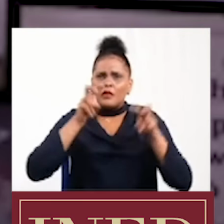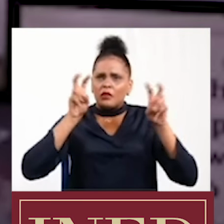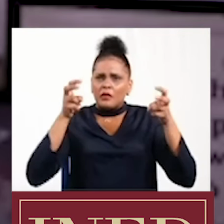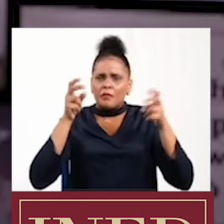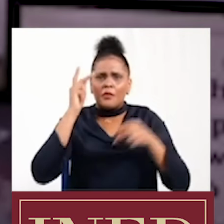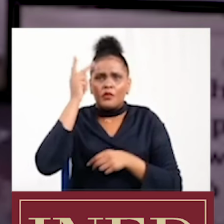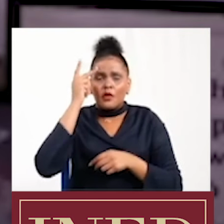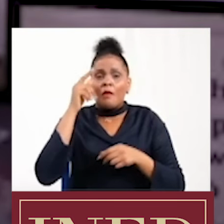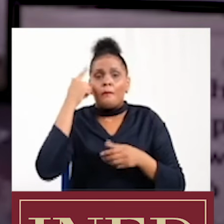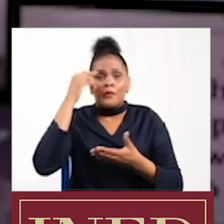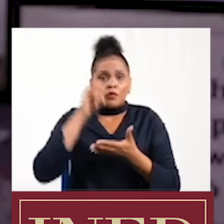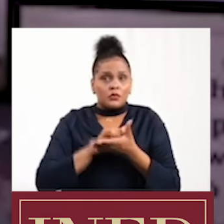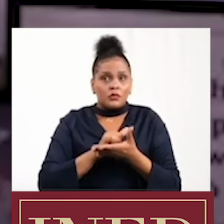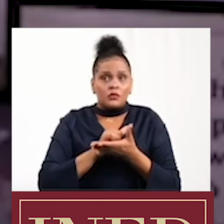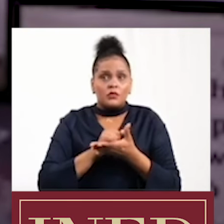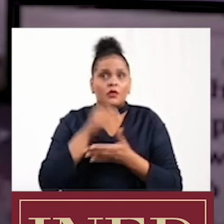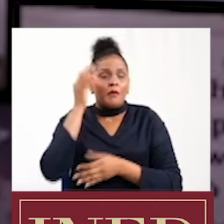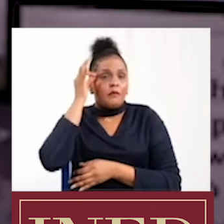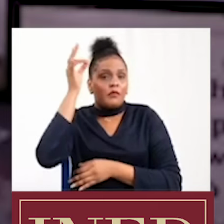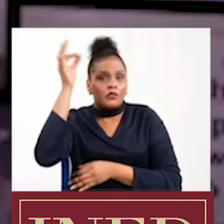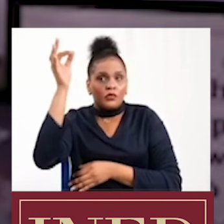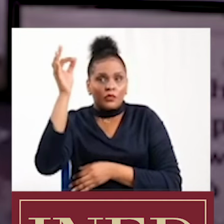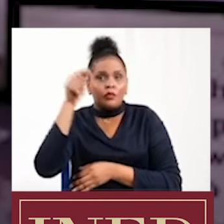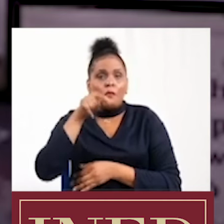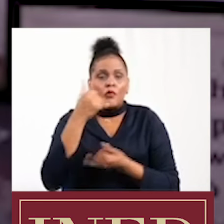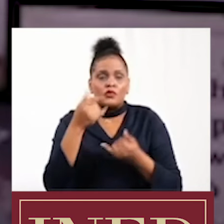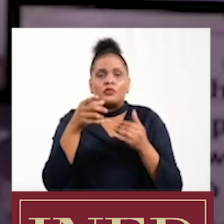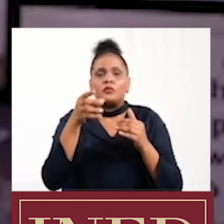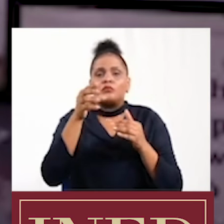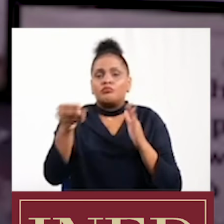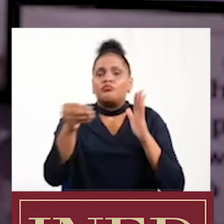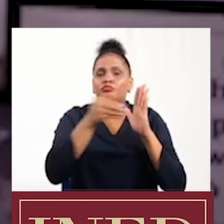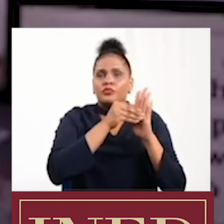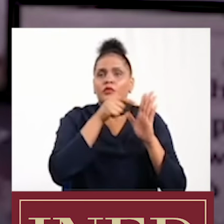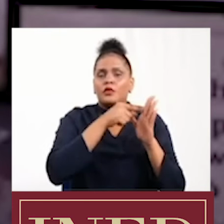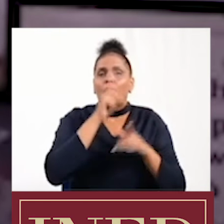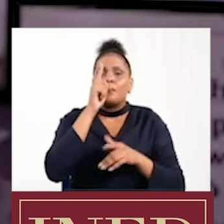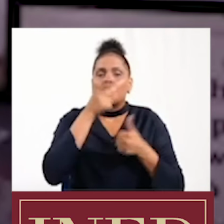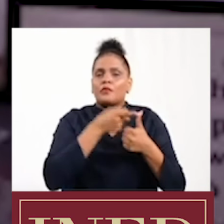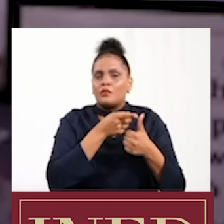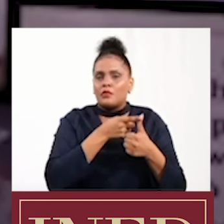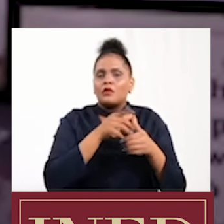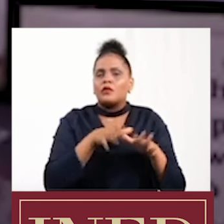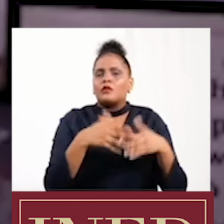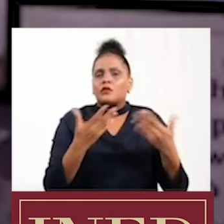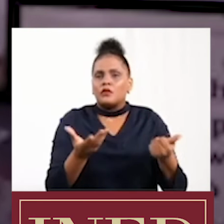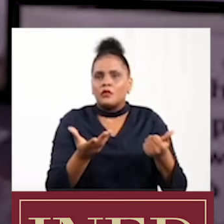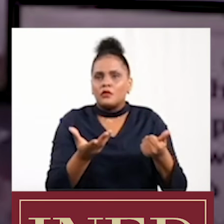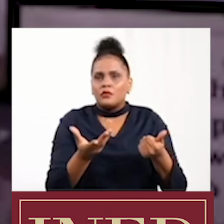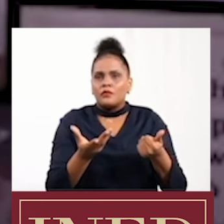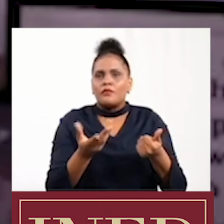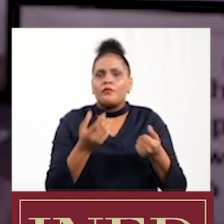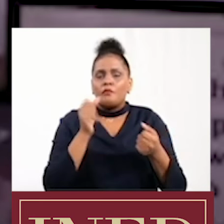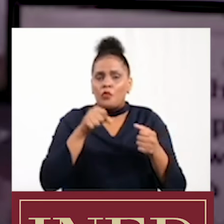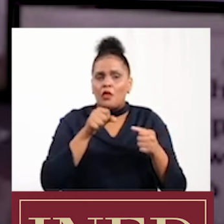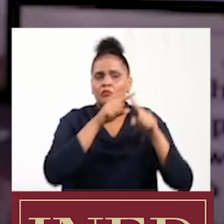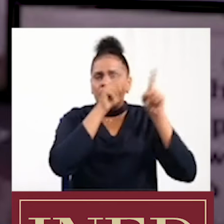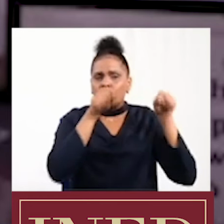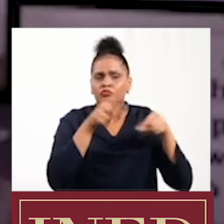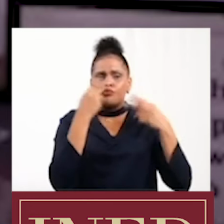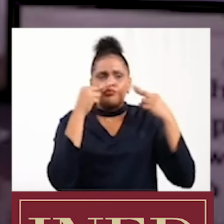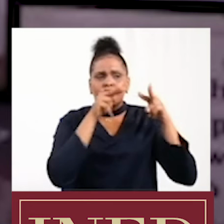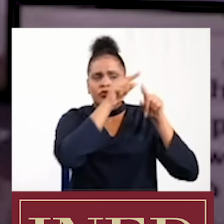política y es por eso que muchos de los esfuerzos están orientados en primer lugar a visibilizar es decir actor identificando